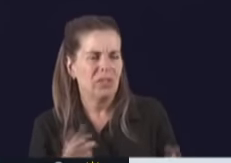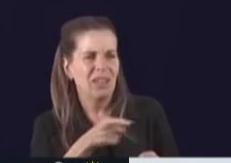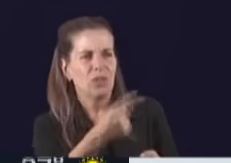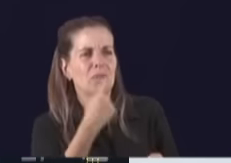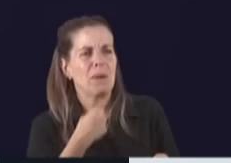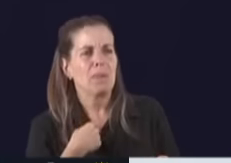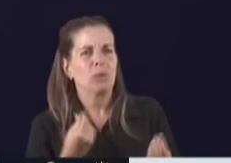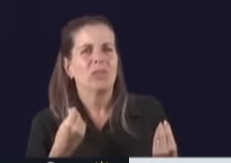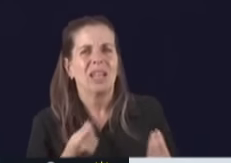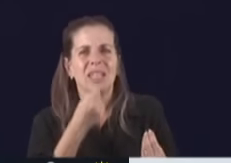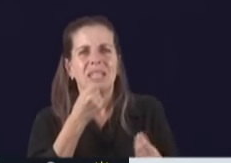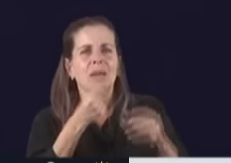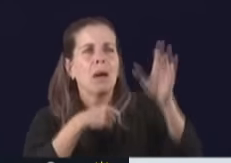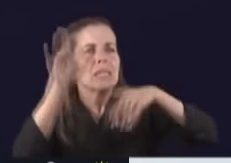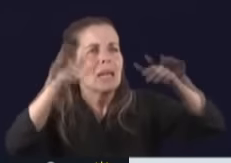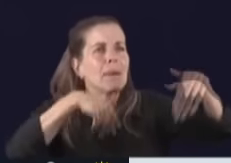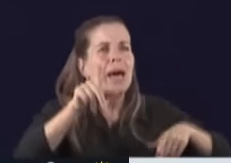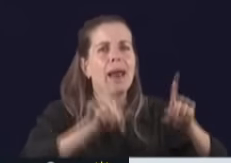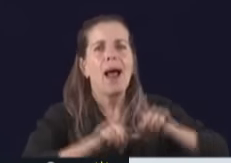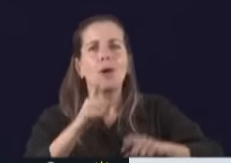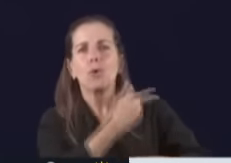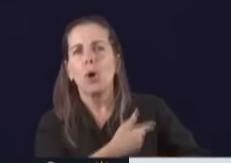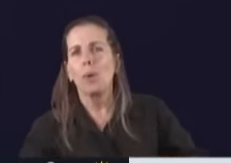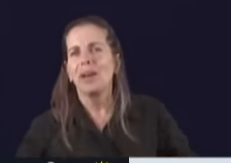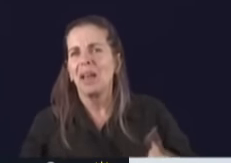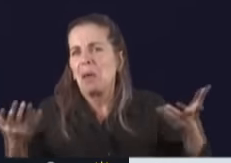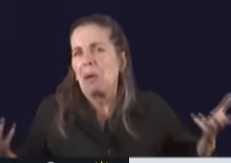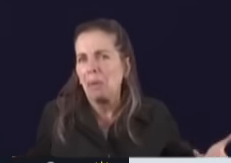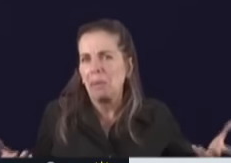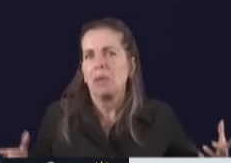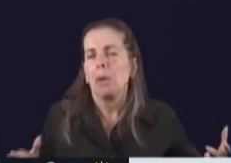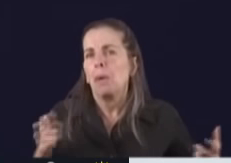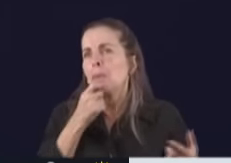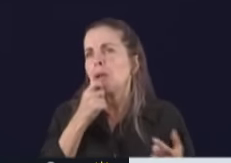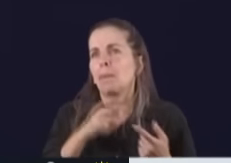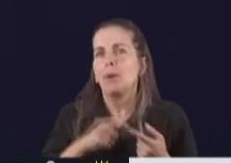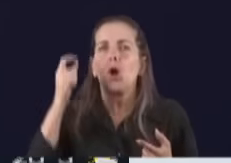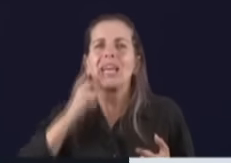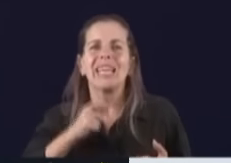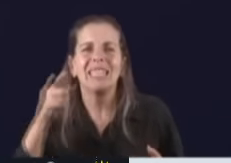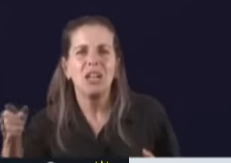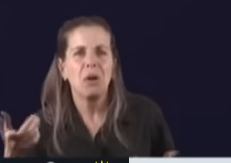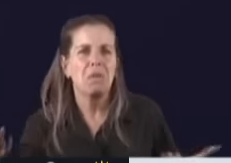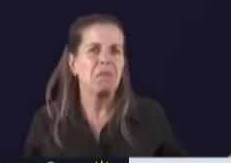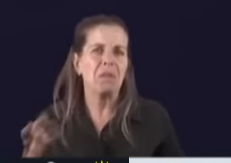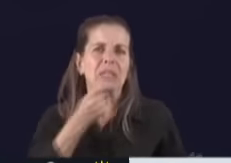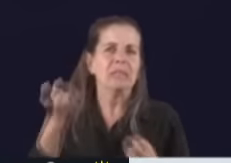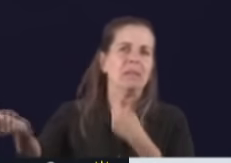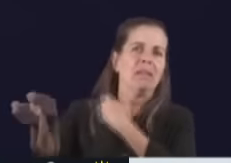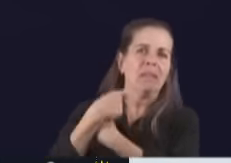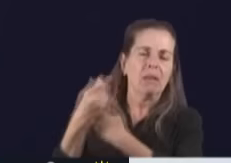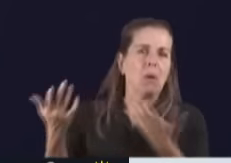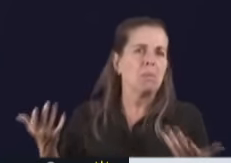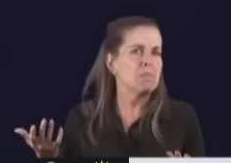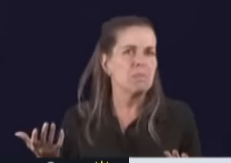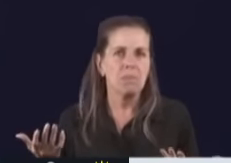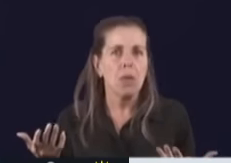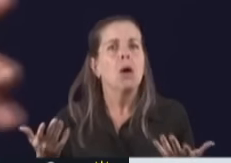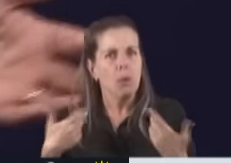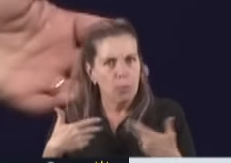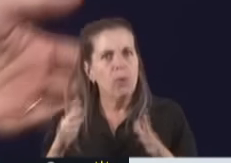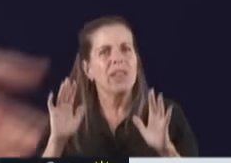en términos de lo que pueda generar una reunión entre un gobernador como Kicillof y el gobierno. ¿Puede existir